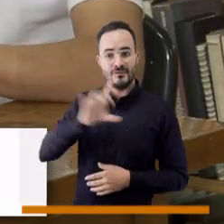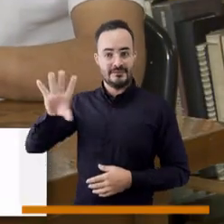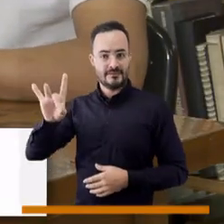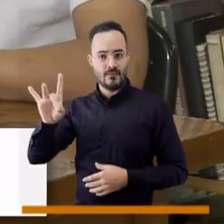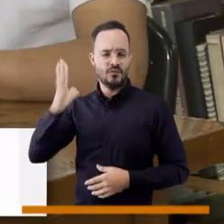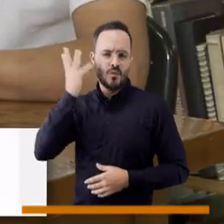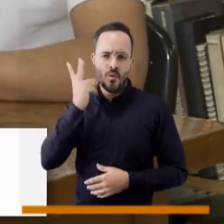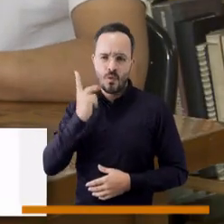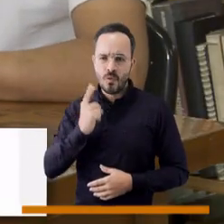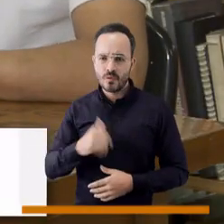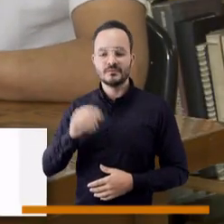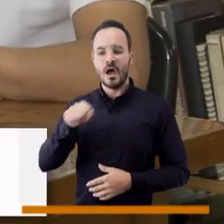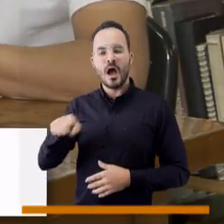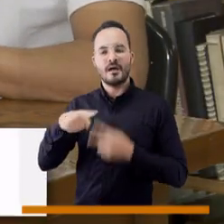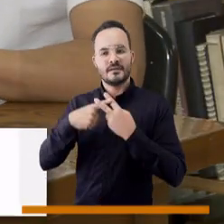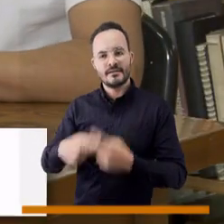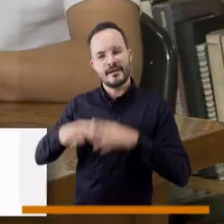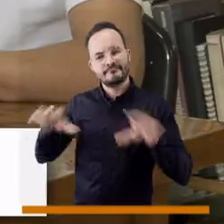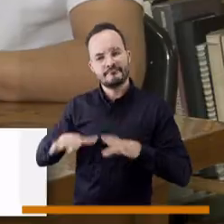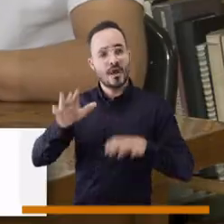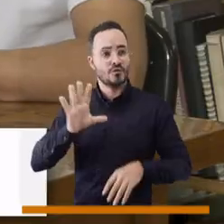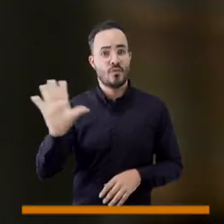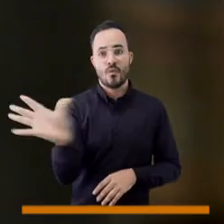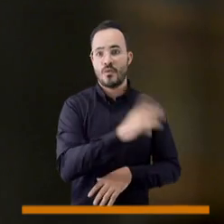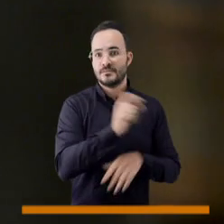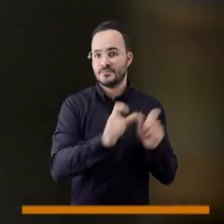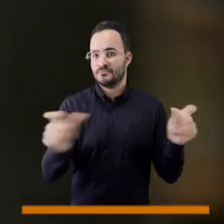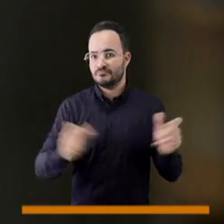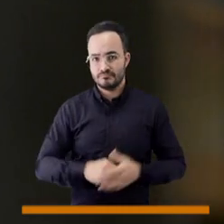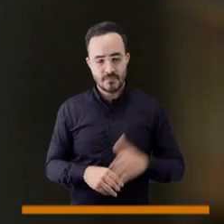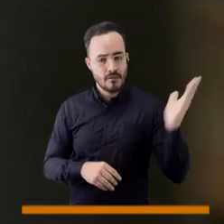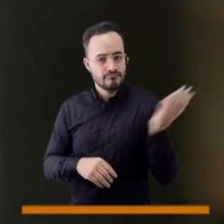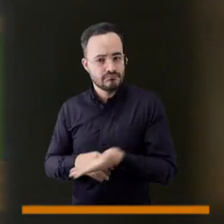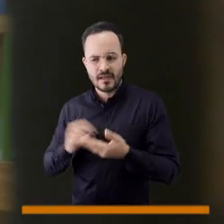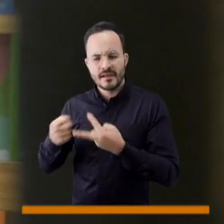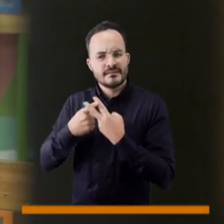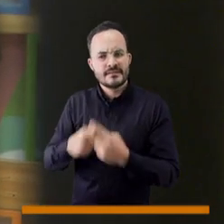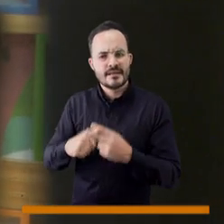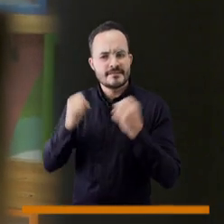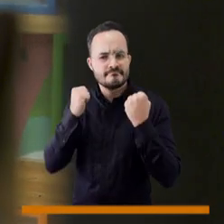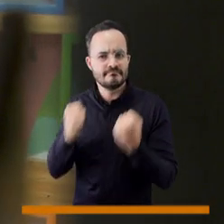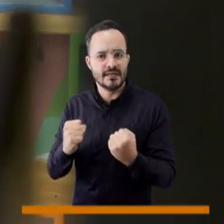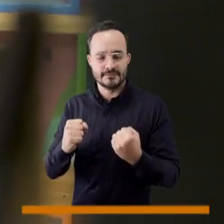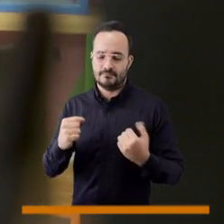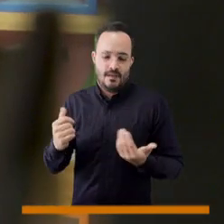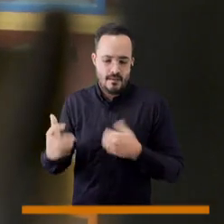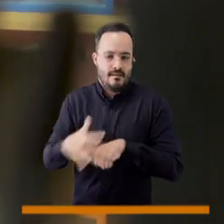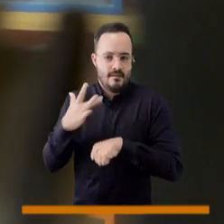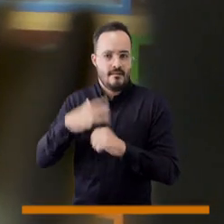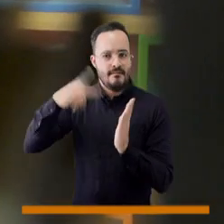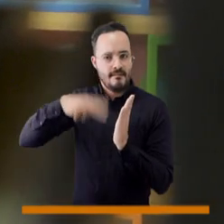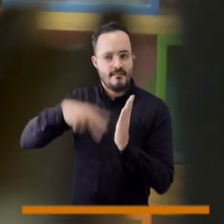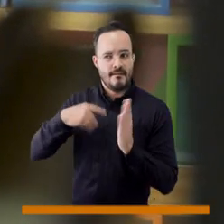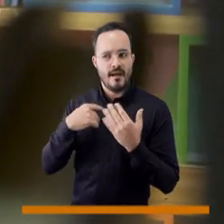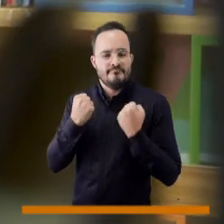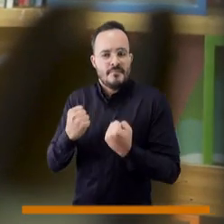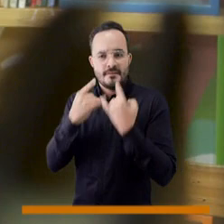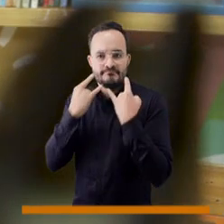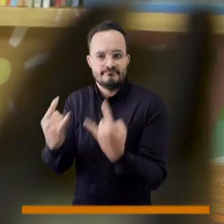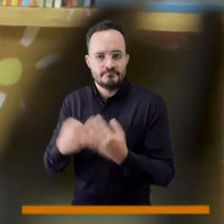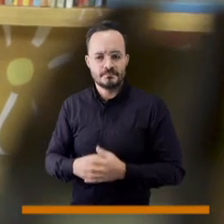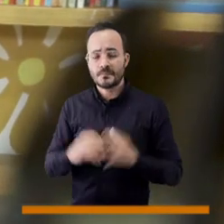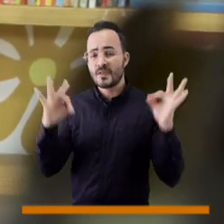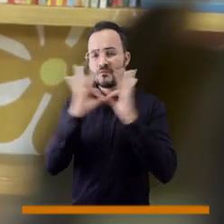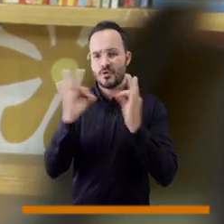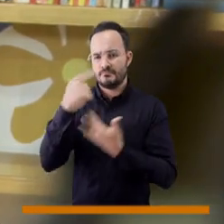de lunes a sábado, tenemos talleres para toda la comunidad. Todos nuestros talleres están encaminados a la animación de la lectura desde